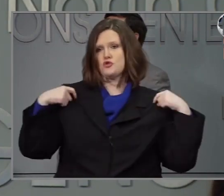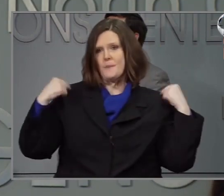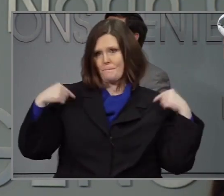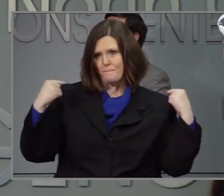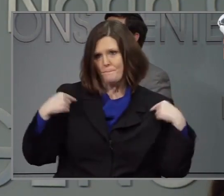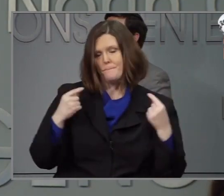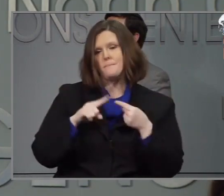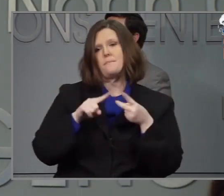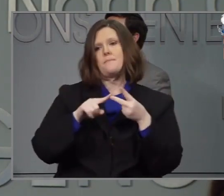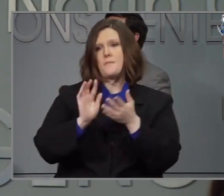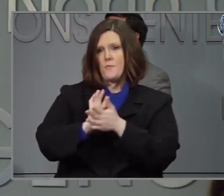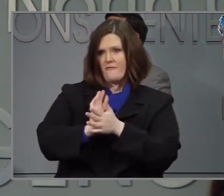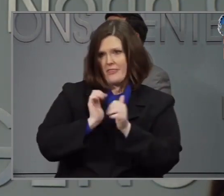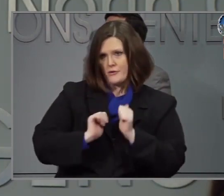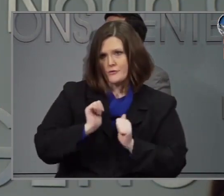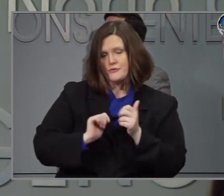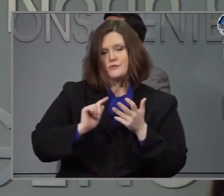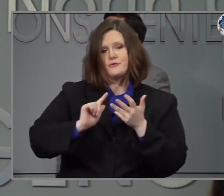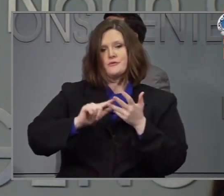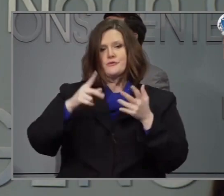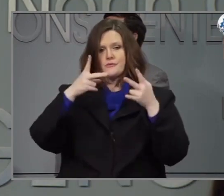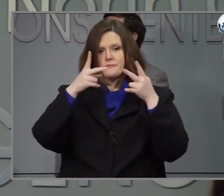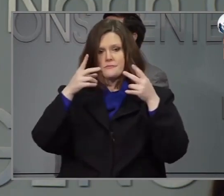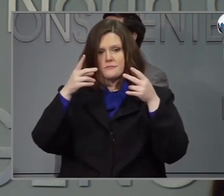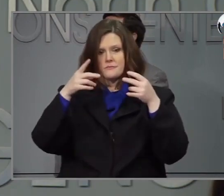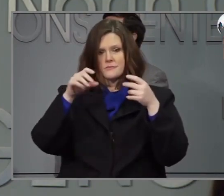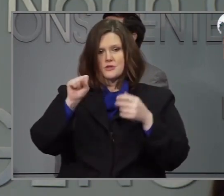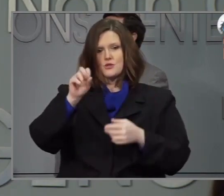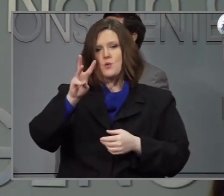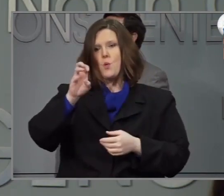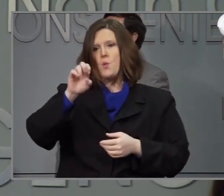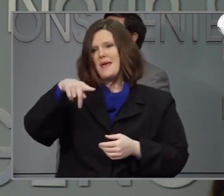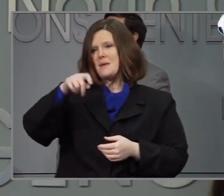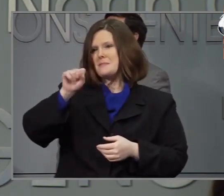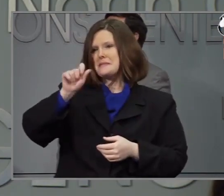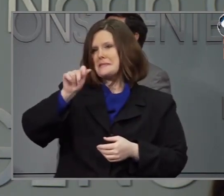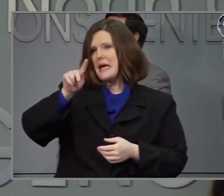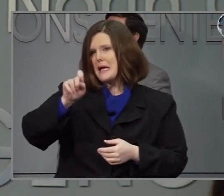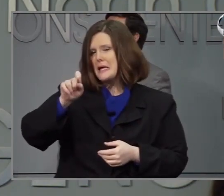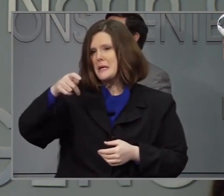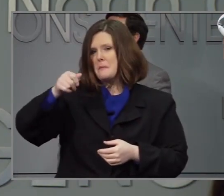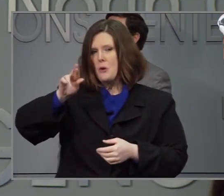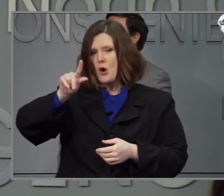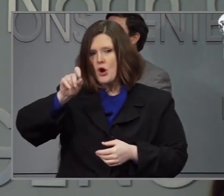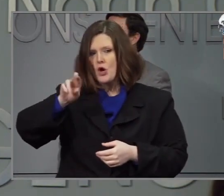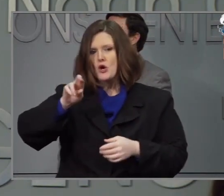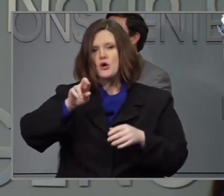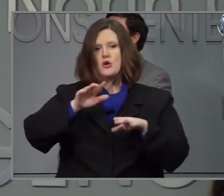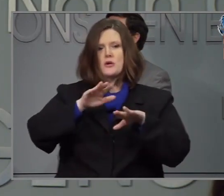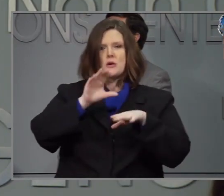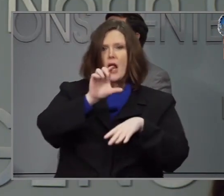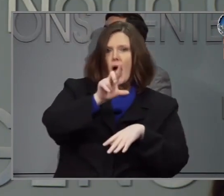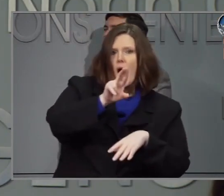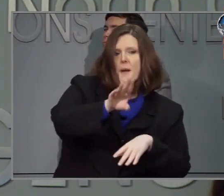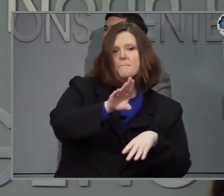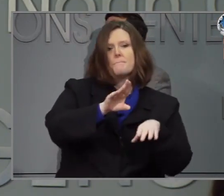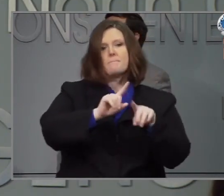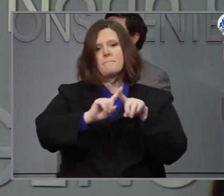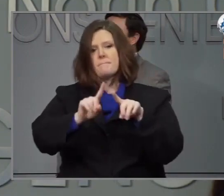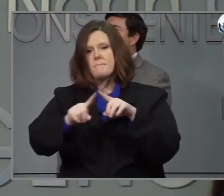cines recintos para loterías clubes de salud y otras instituciones similares